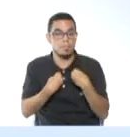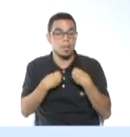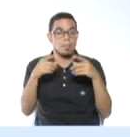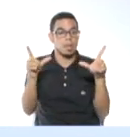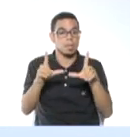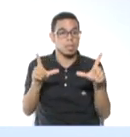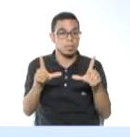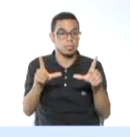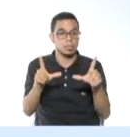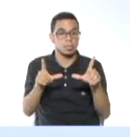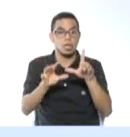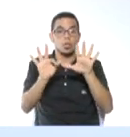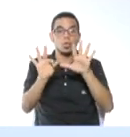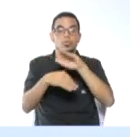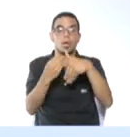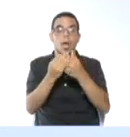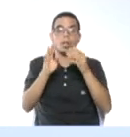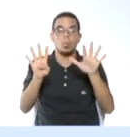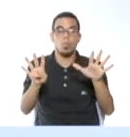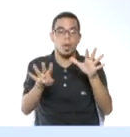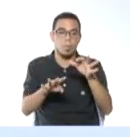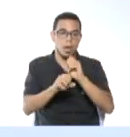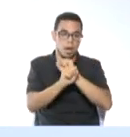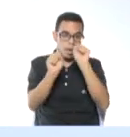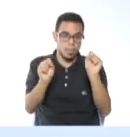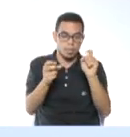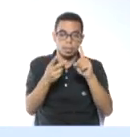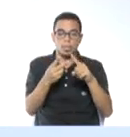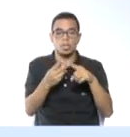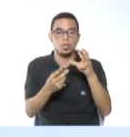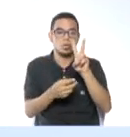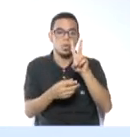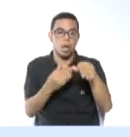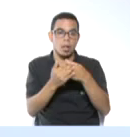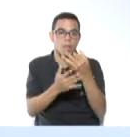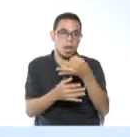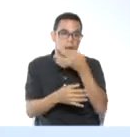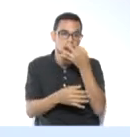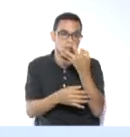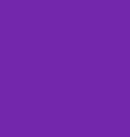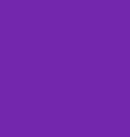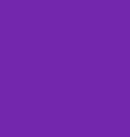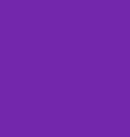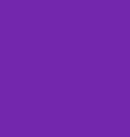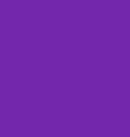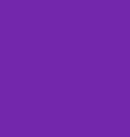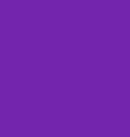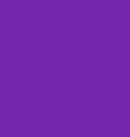Vive TV, de 8 a 9 de la mañana y de 2 a 3 de la tarde. ¡Se les quiere!